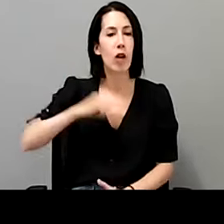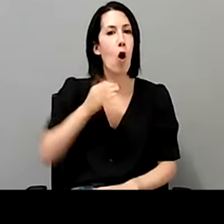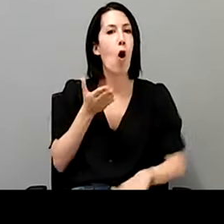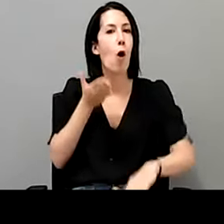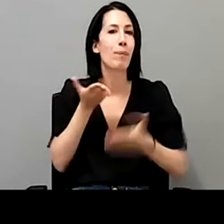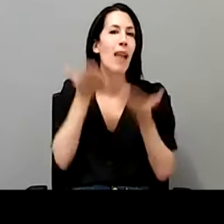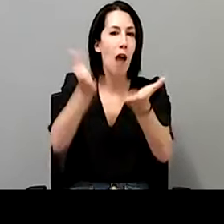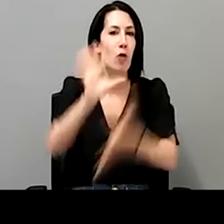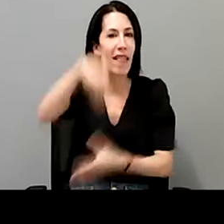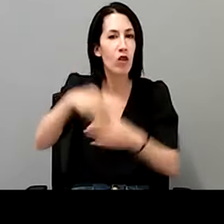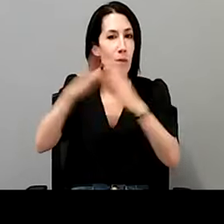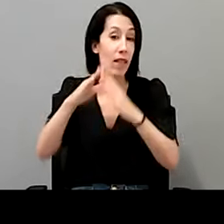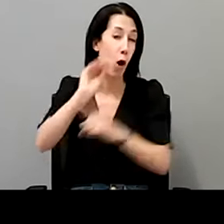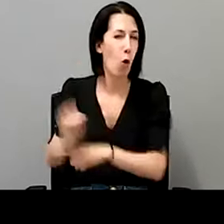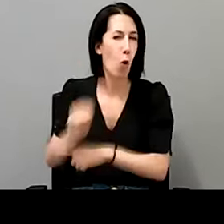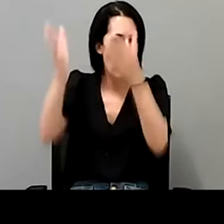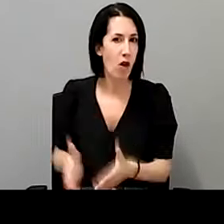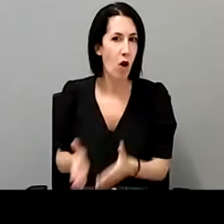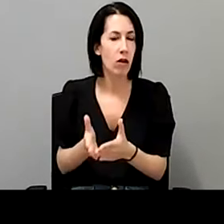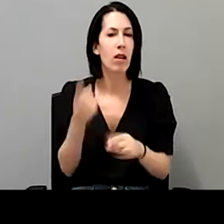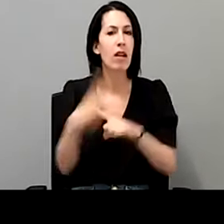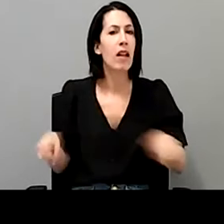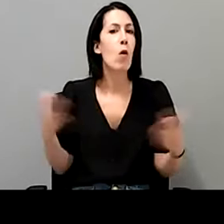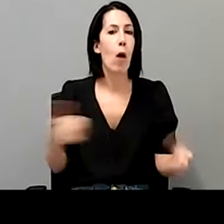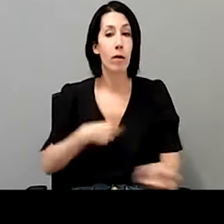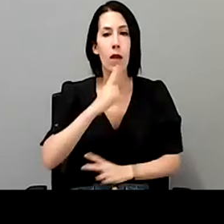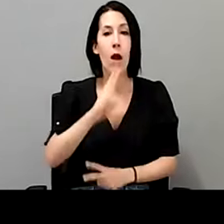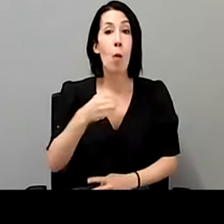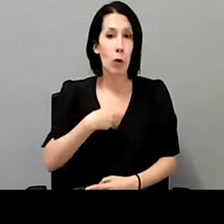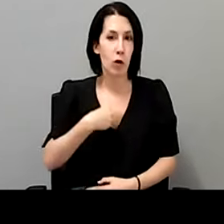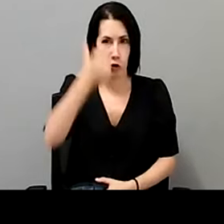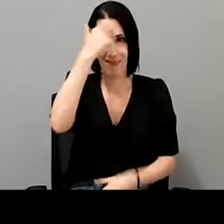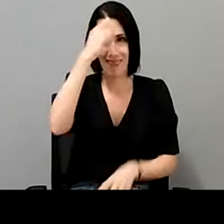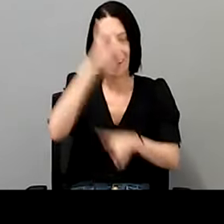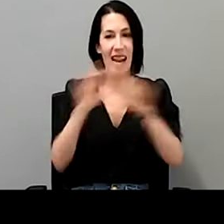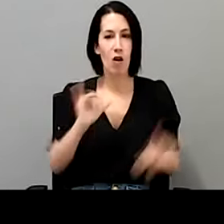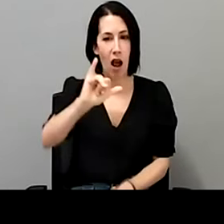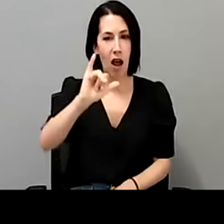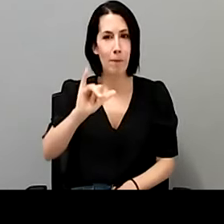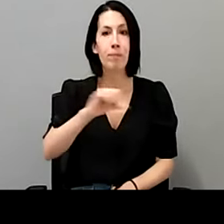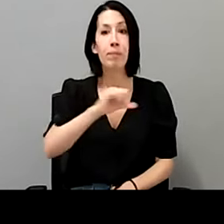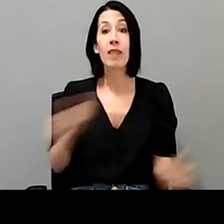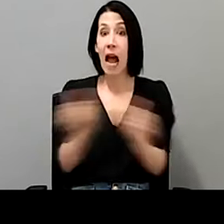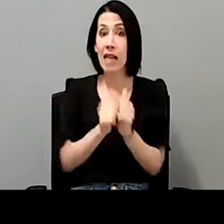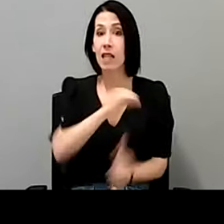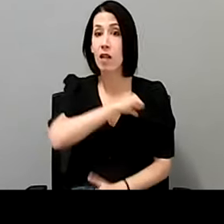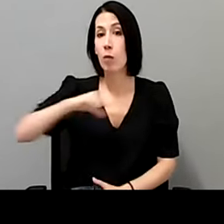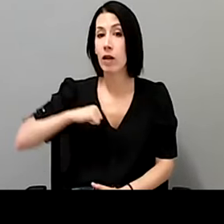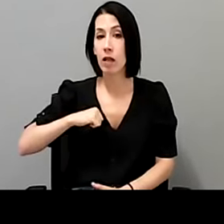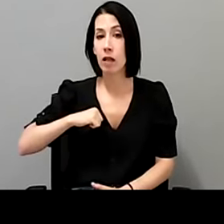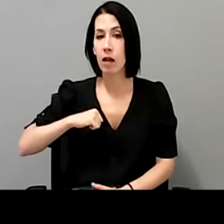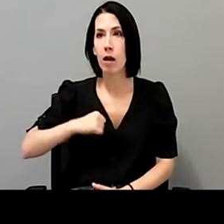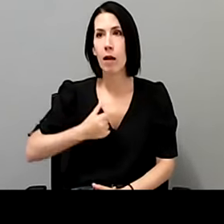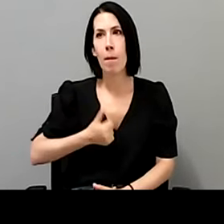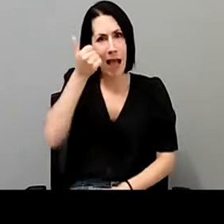Cuidado. Bueno, yo lo tengo muy claro. La asistencia personal va mucho más